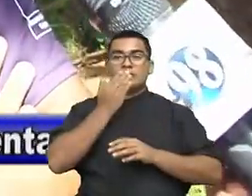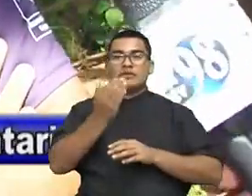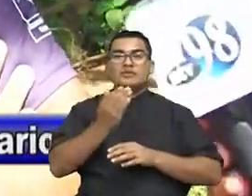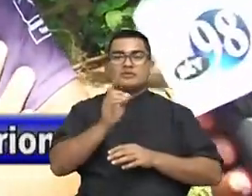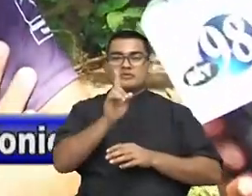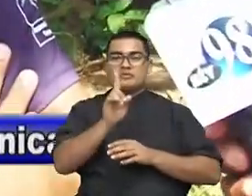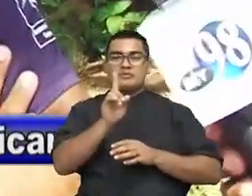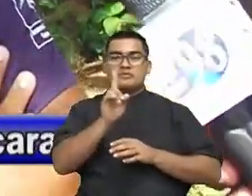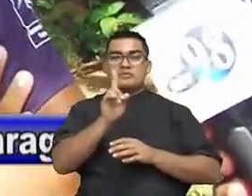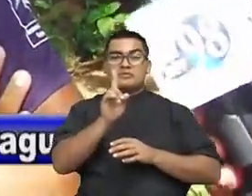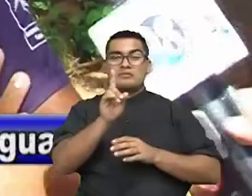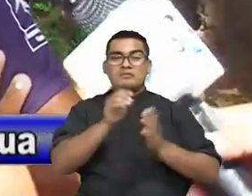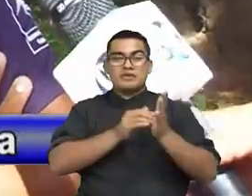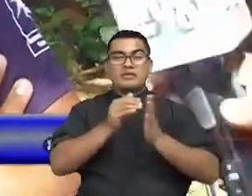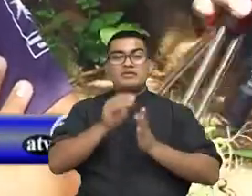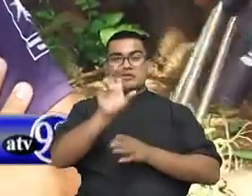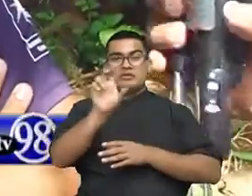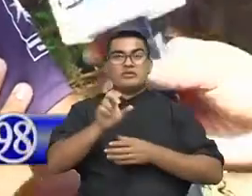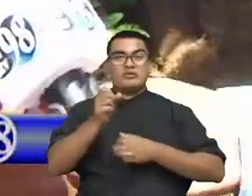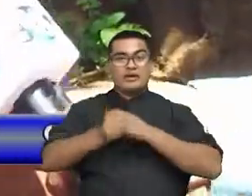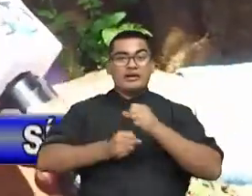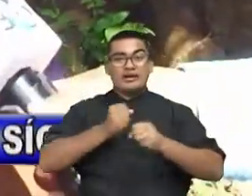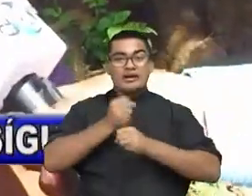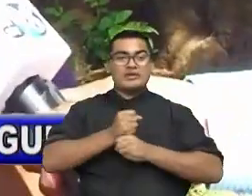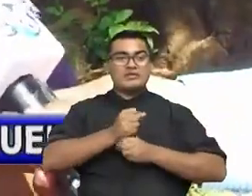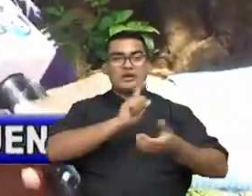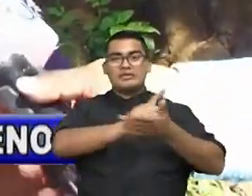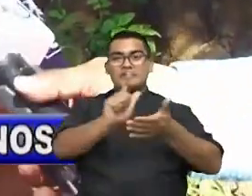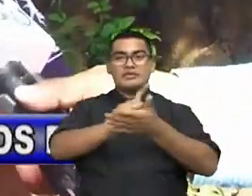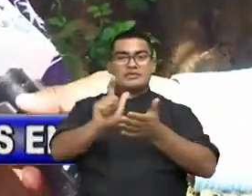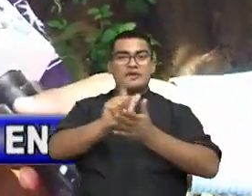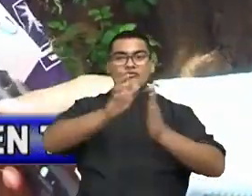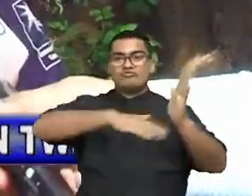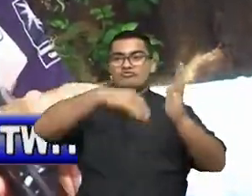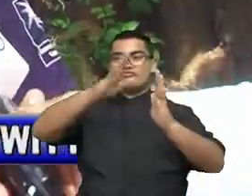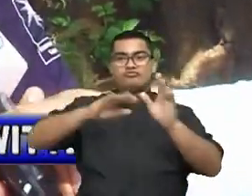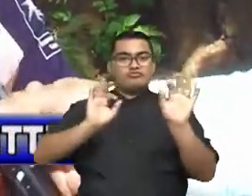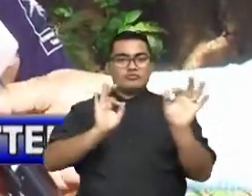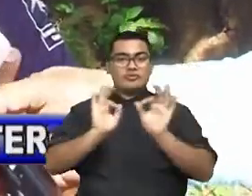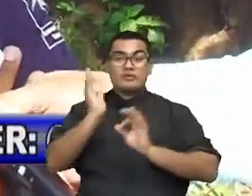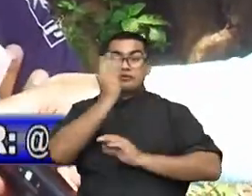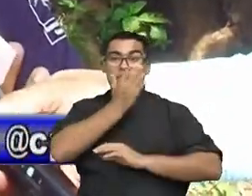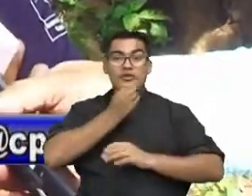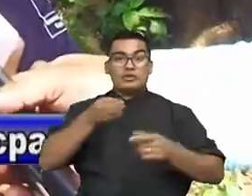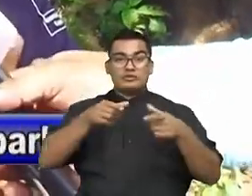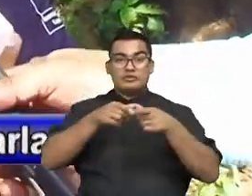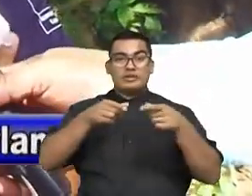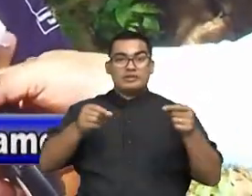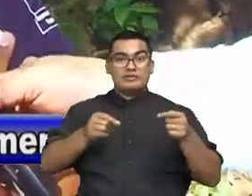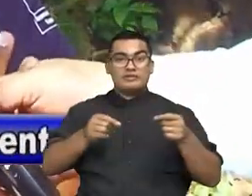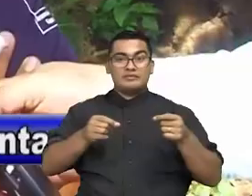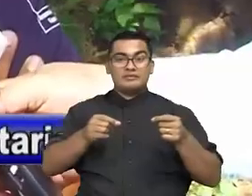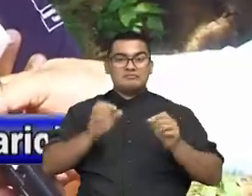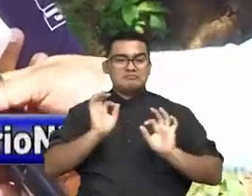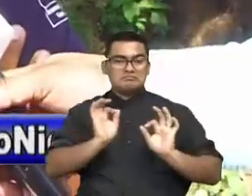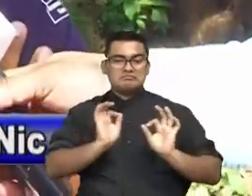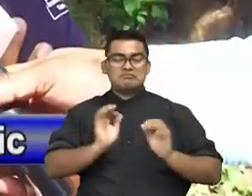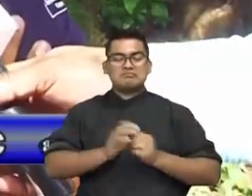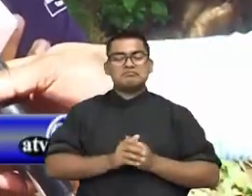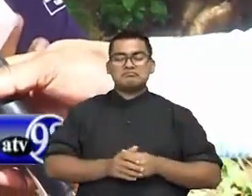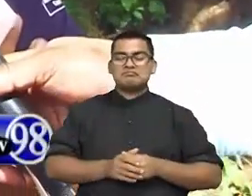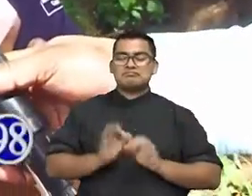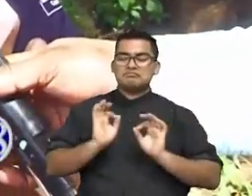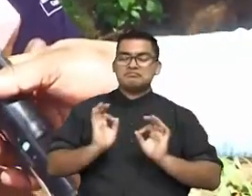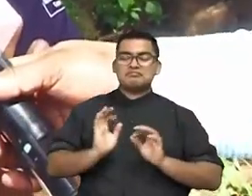millón de córdobas al año para la limpieza de los cementerios de la capital. ¿Le parece bien? Sí, parece